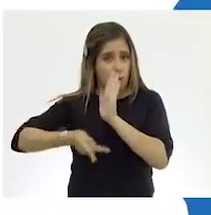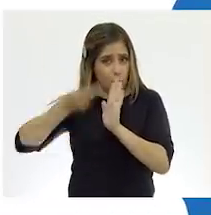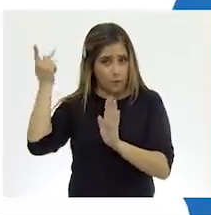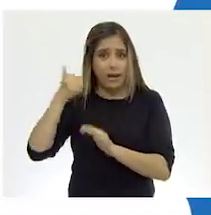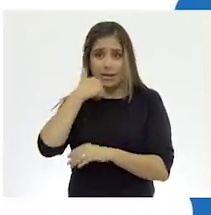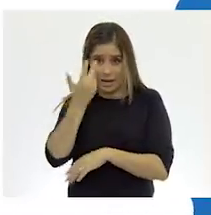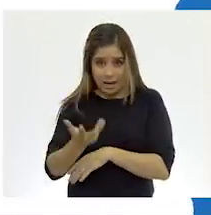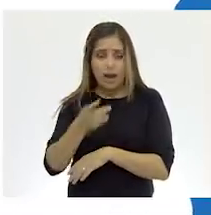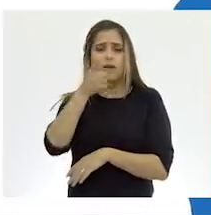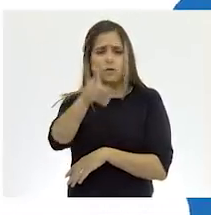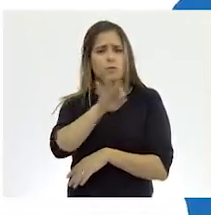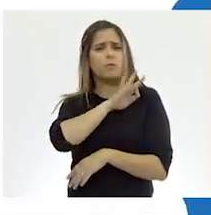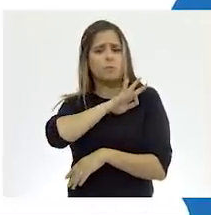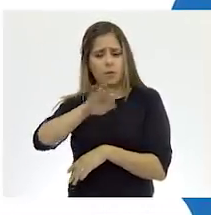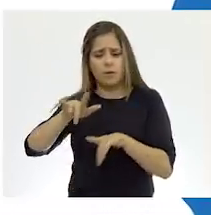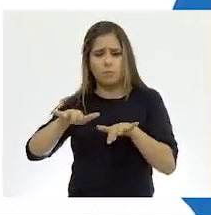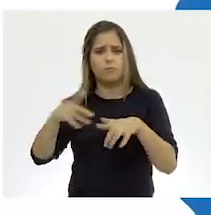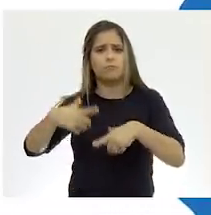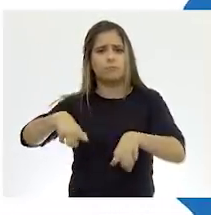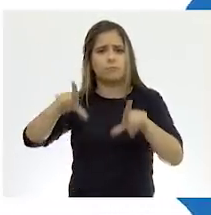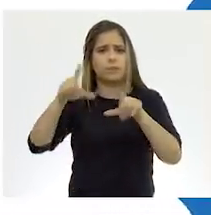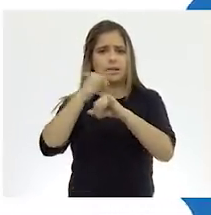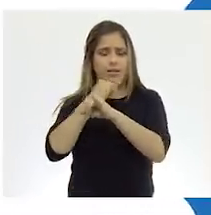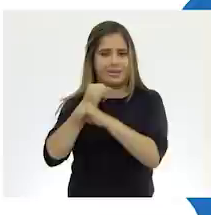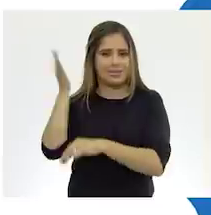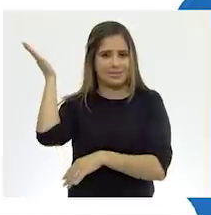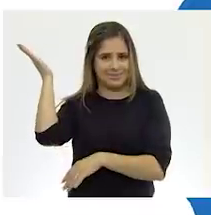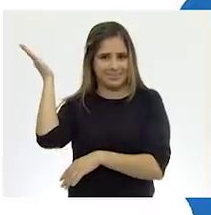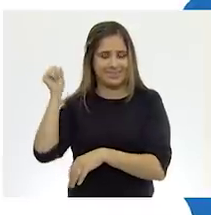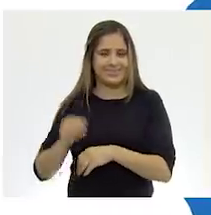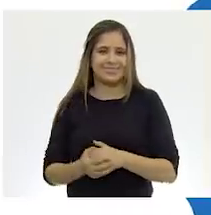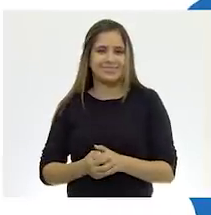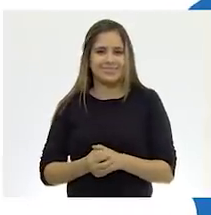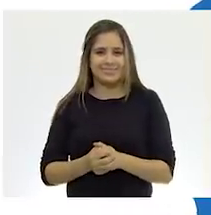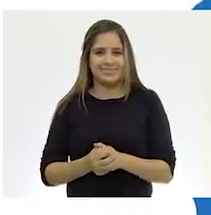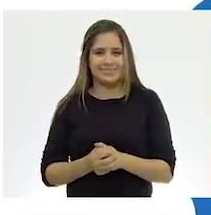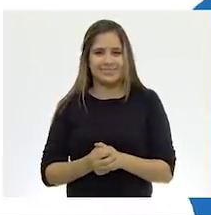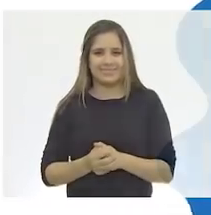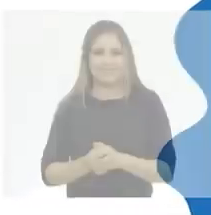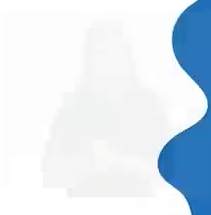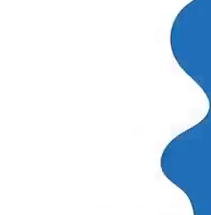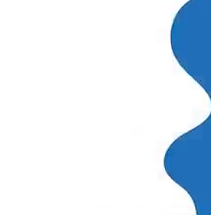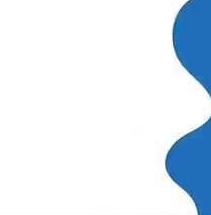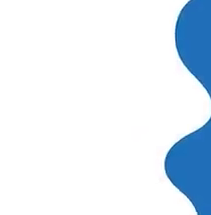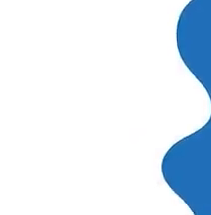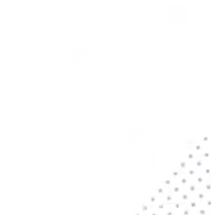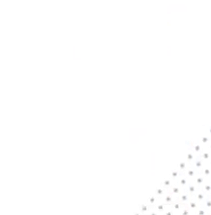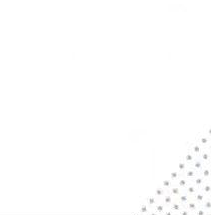encontrar en la siguiente liga, aprendeencasa.sep.gob.mx.